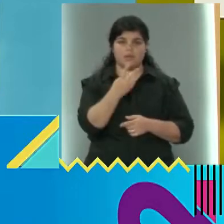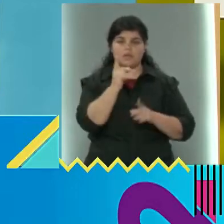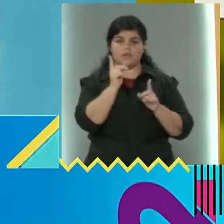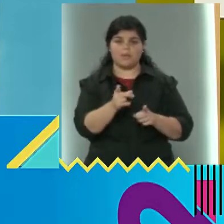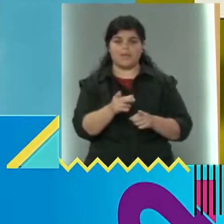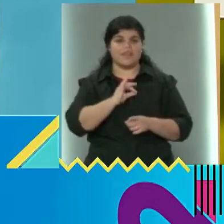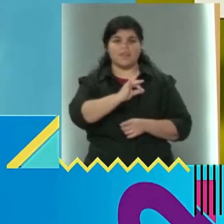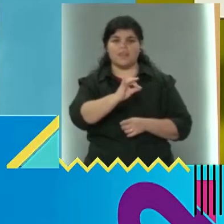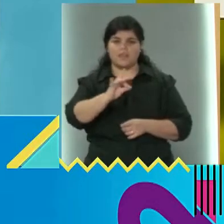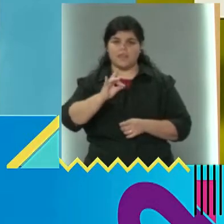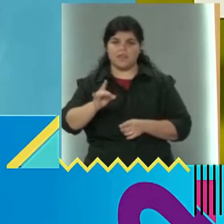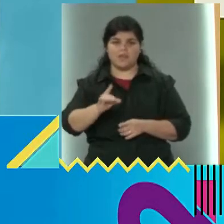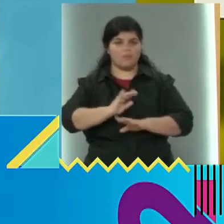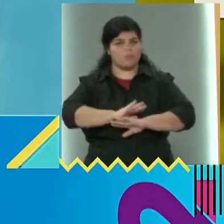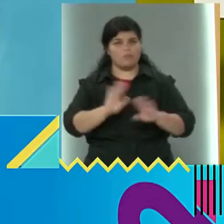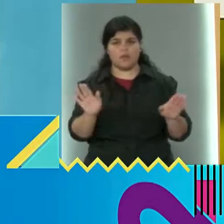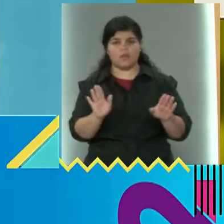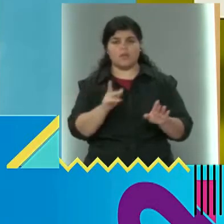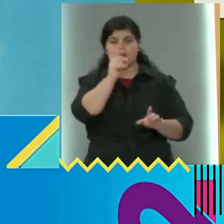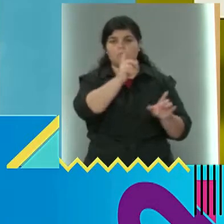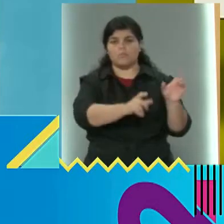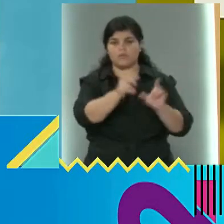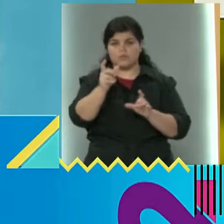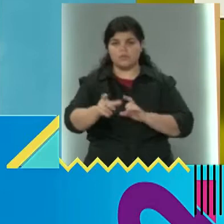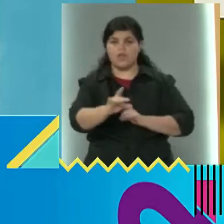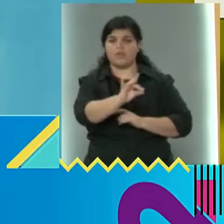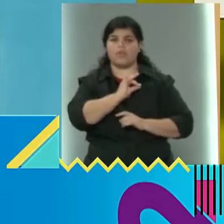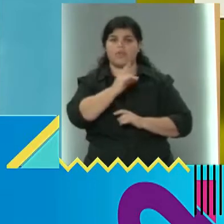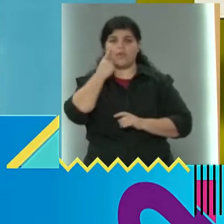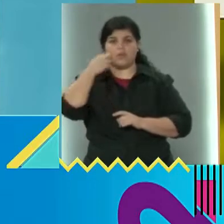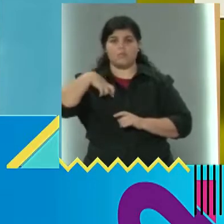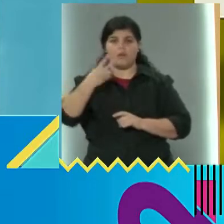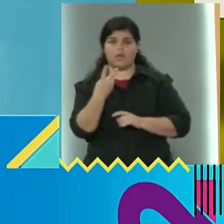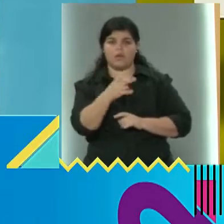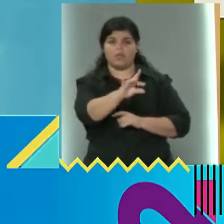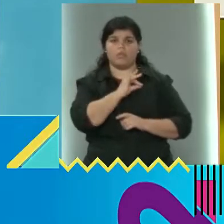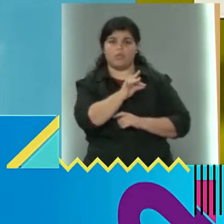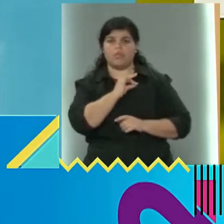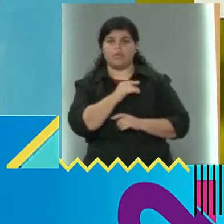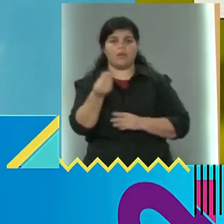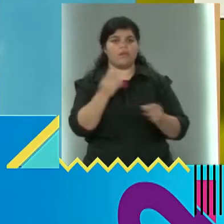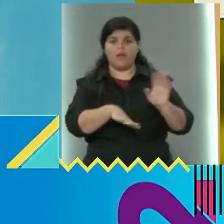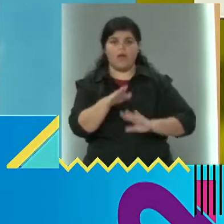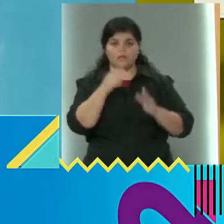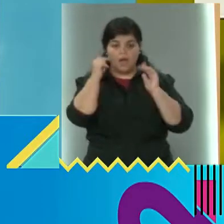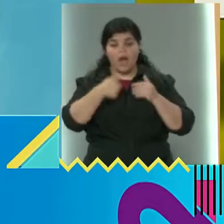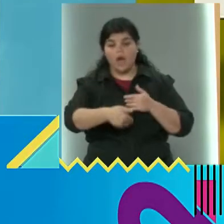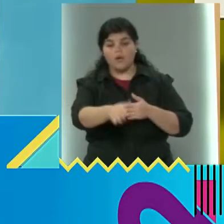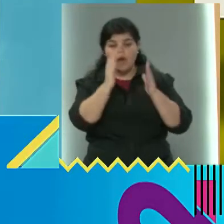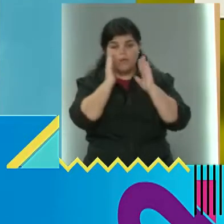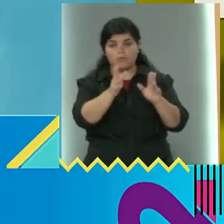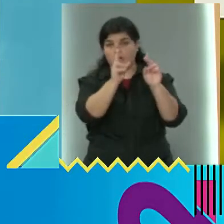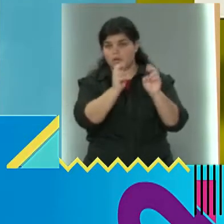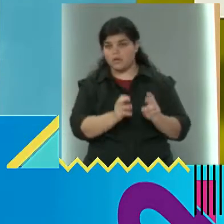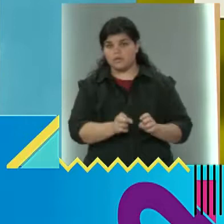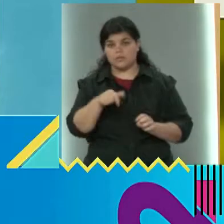una deuda, gente que tiene deudas con el IPB y que se está viendo qué se hace con eso. Bueno, vamos a comenzar con